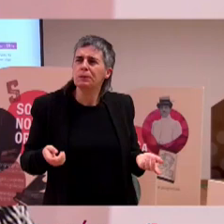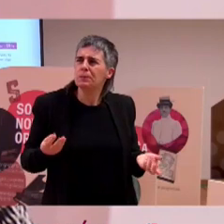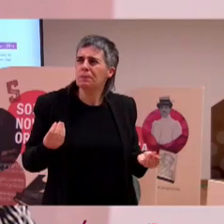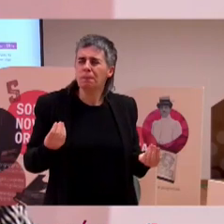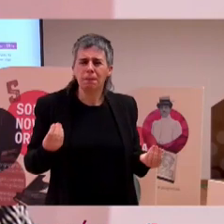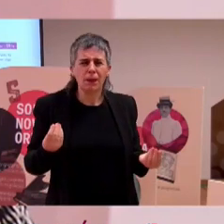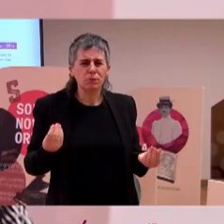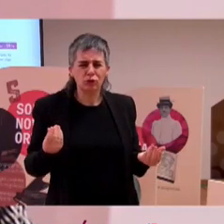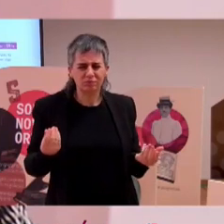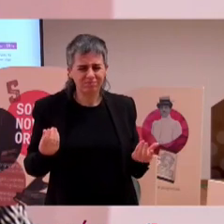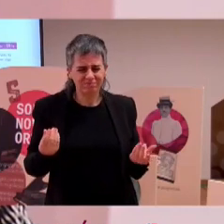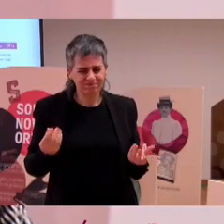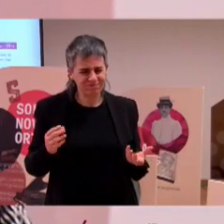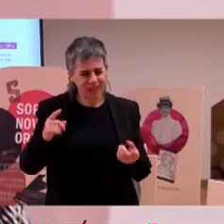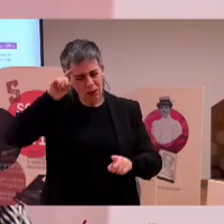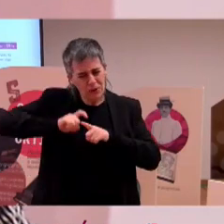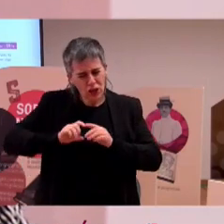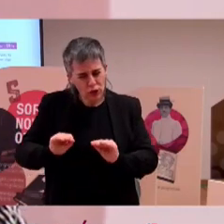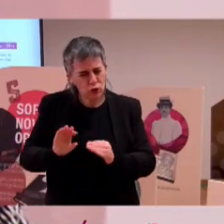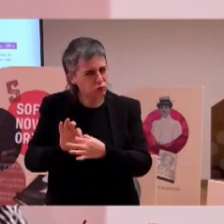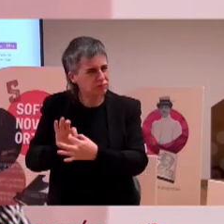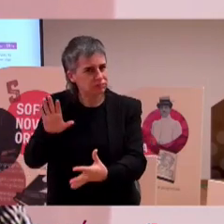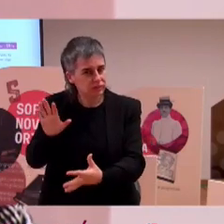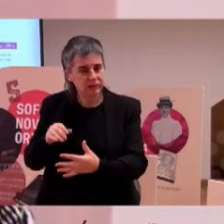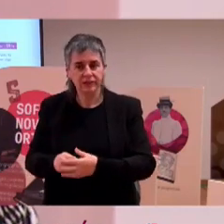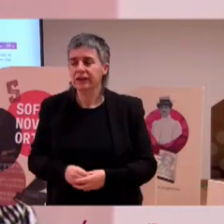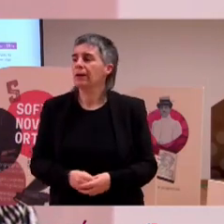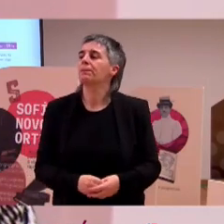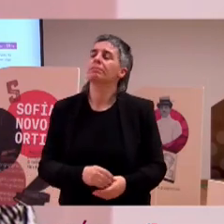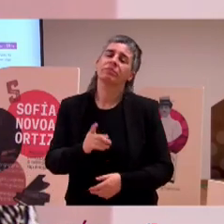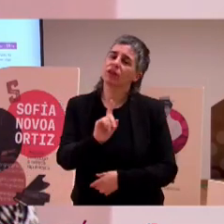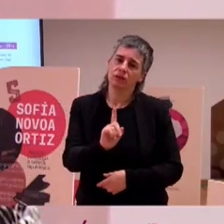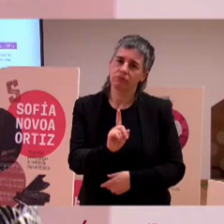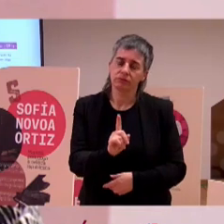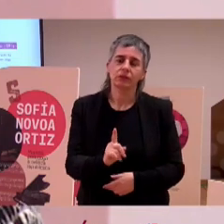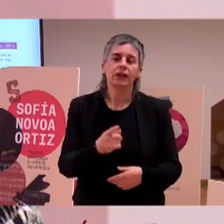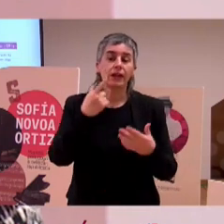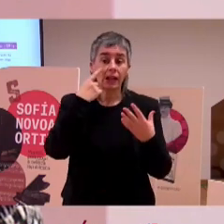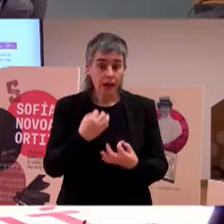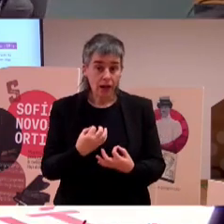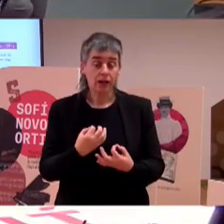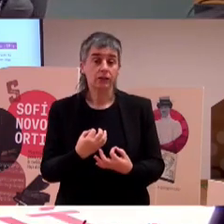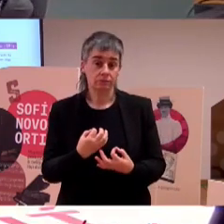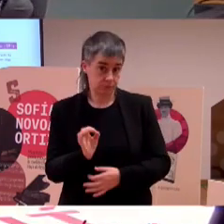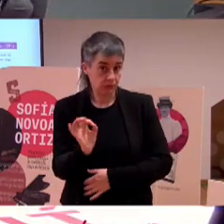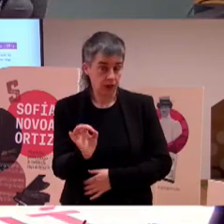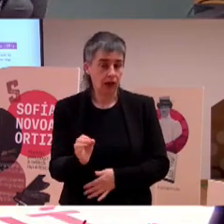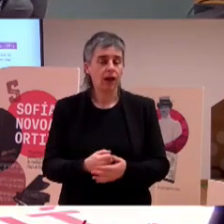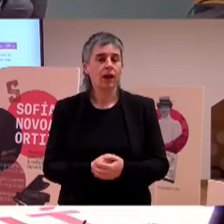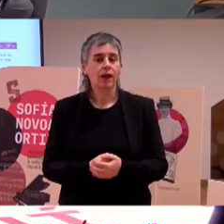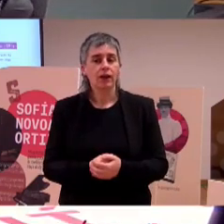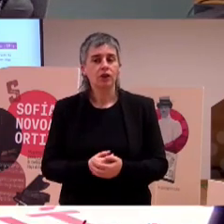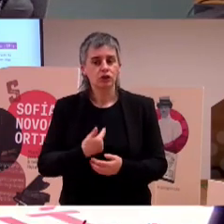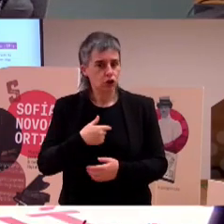coa personalidade de Sofía, non? Non encaixa, eu creo que se fai a víctima directamente. De todos modos, o que sí é certo é que